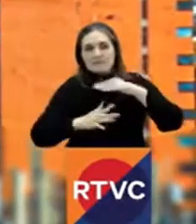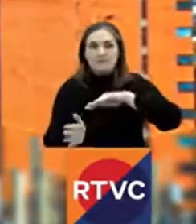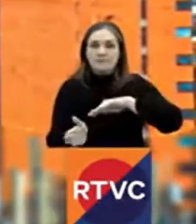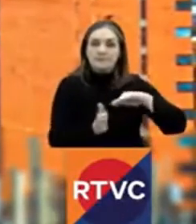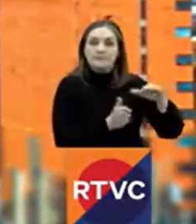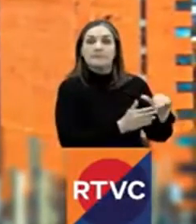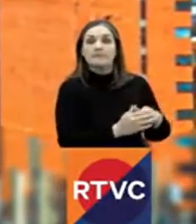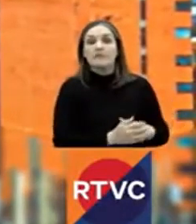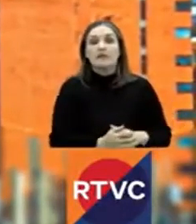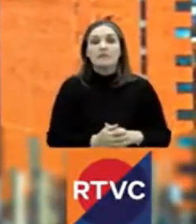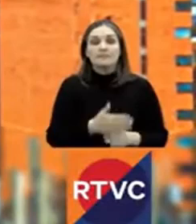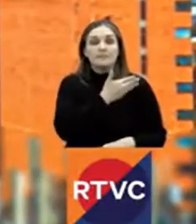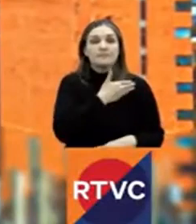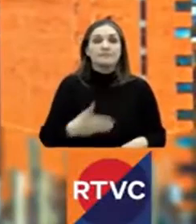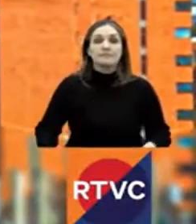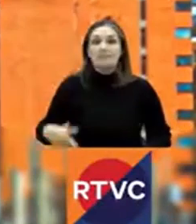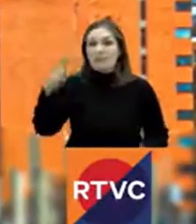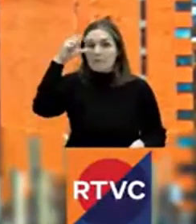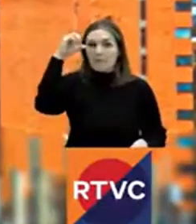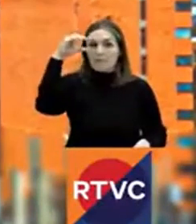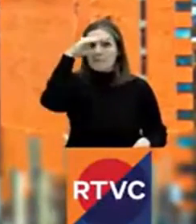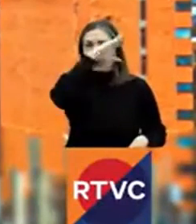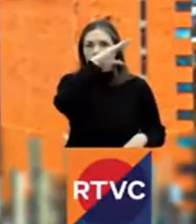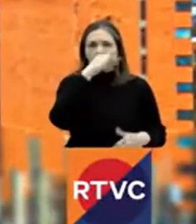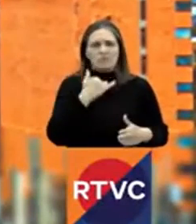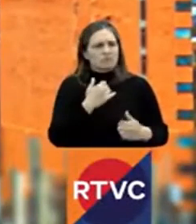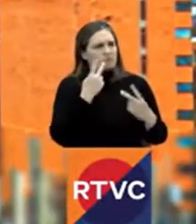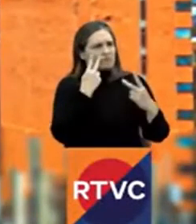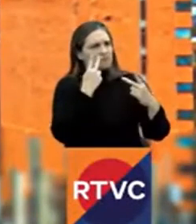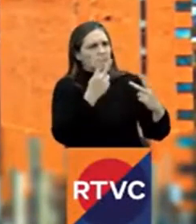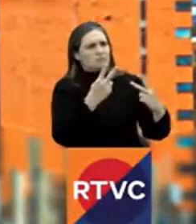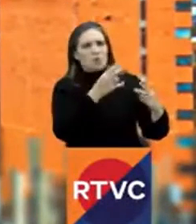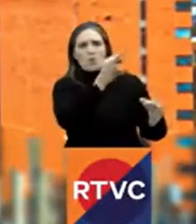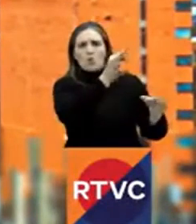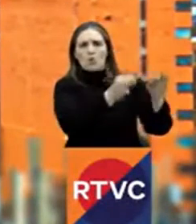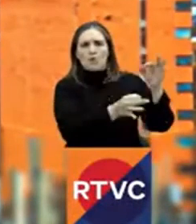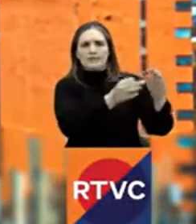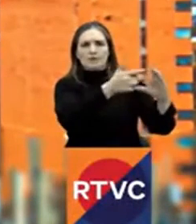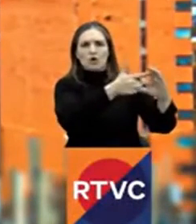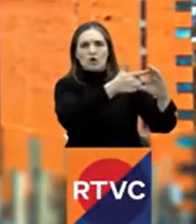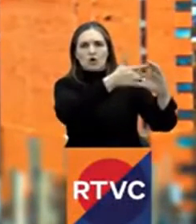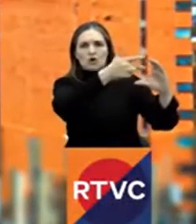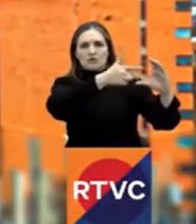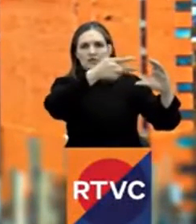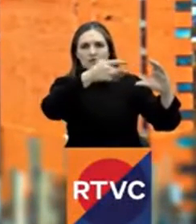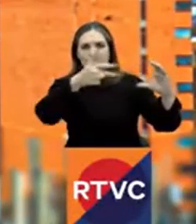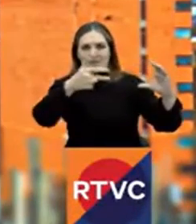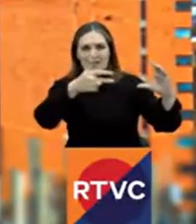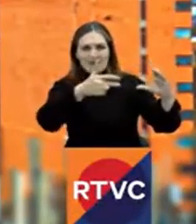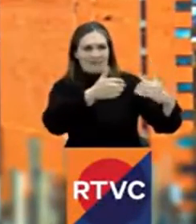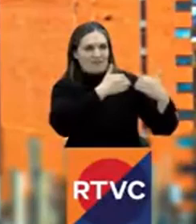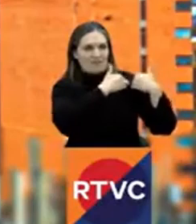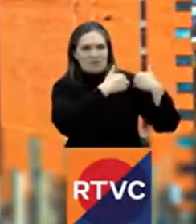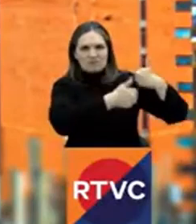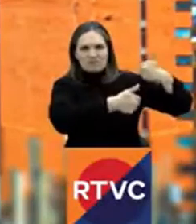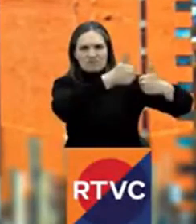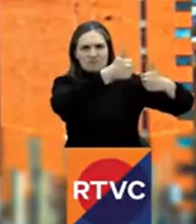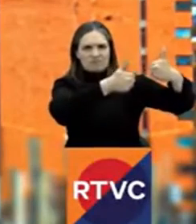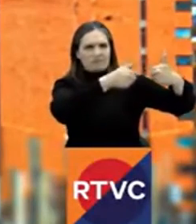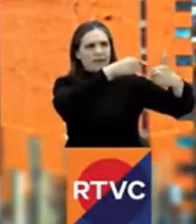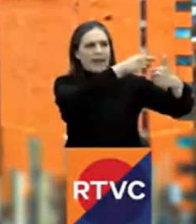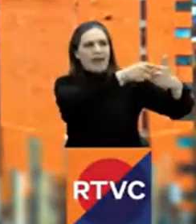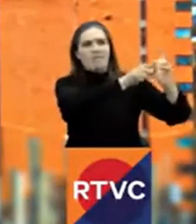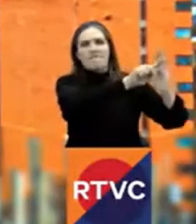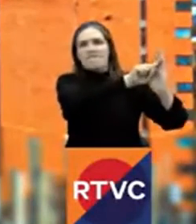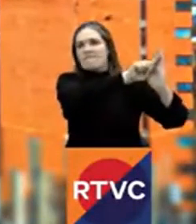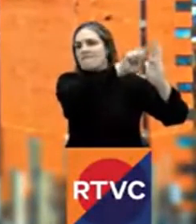El presidente Gustavo Petro reaccionó a la decisión de la Corte Constitucional que emitió un fallo relacionado con las facultades de la Procuraduría para sancionar